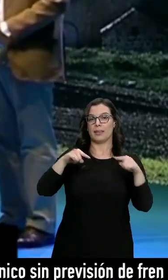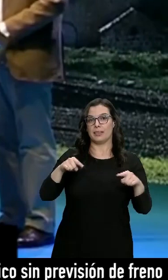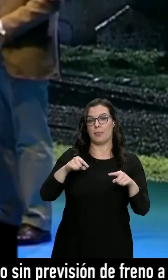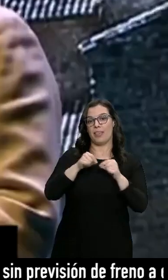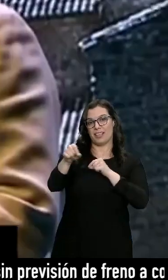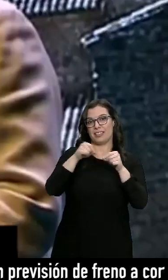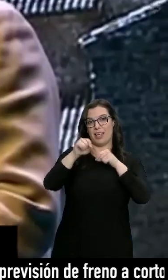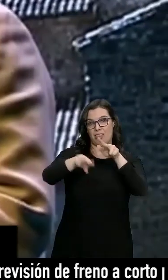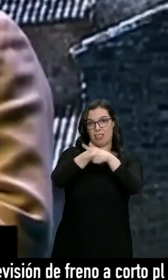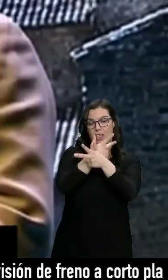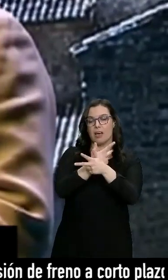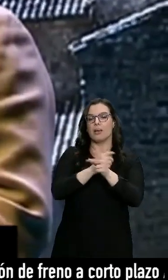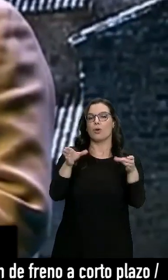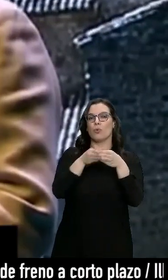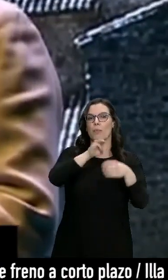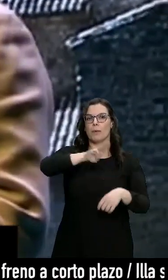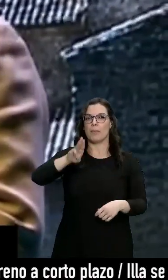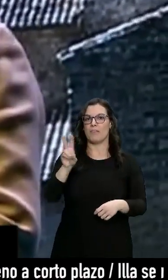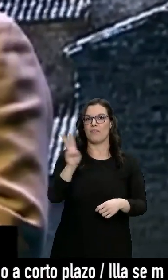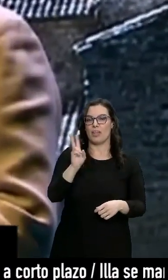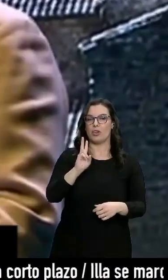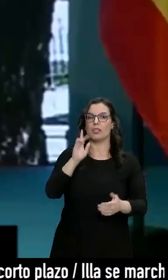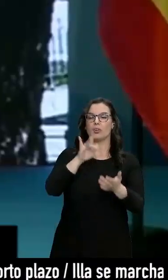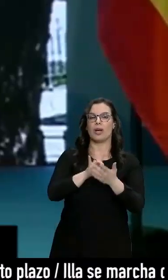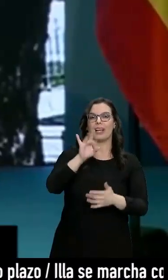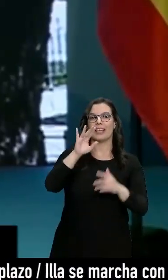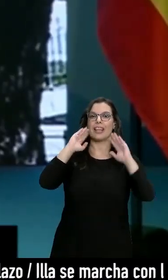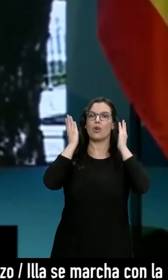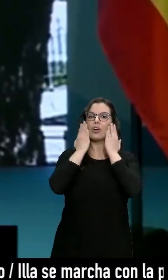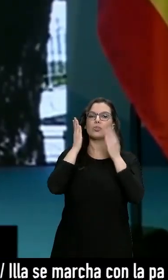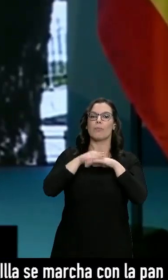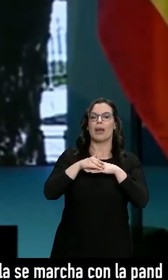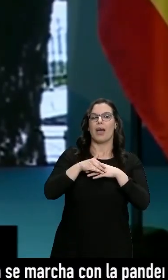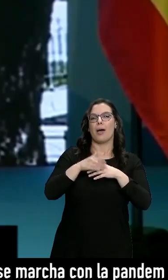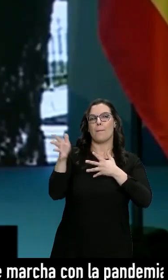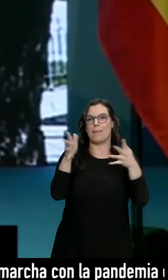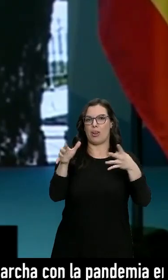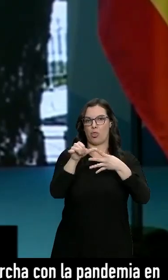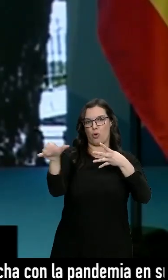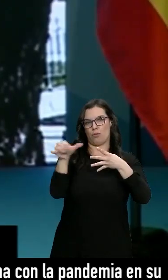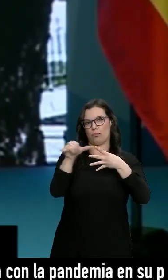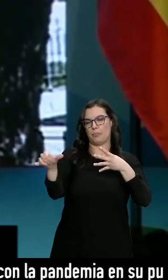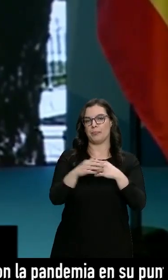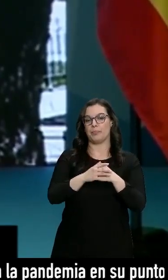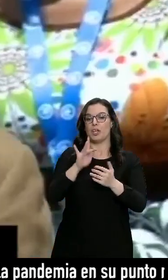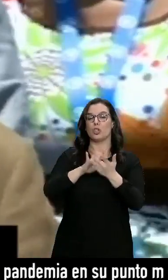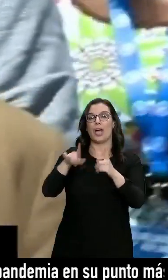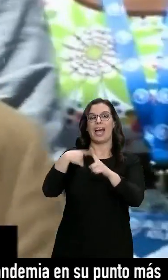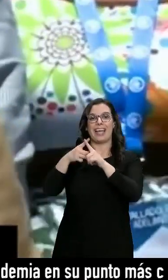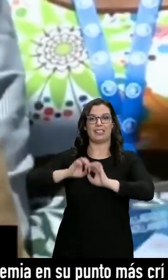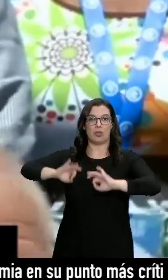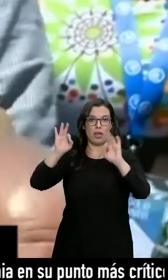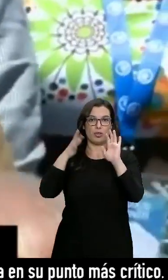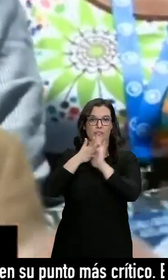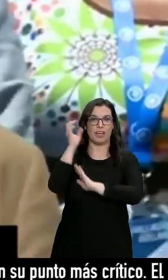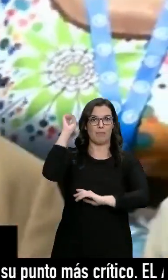los populares de Valladolid han fijado su 15º congreso para primeros de marzo. Será extraordinario, con lo que no habrá ponencias y